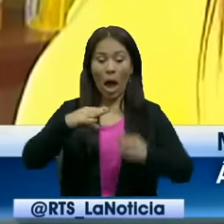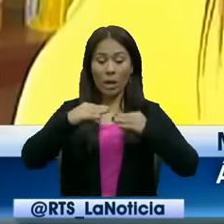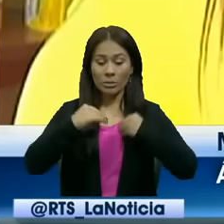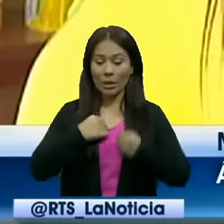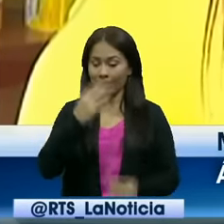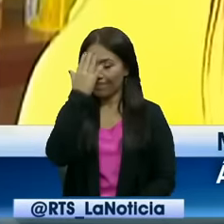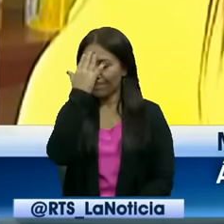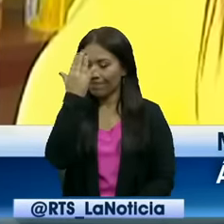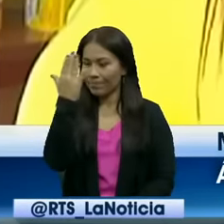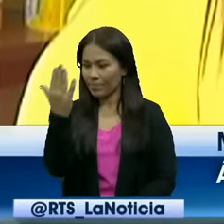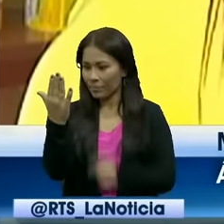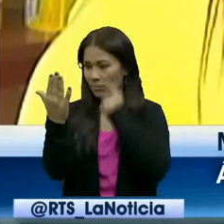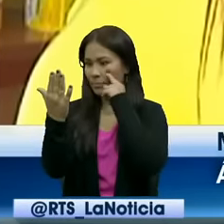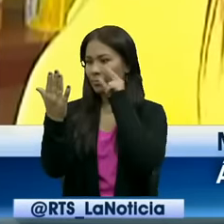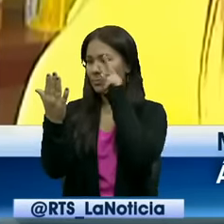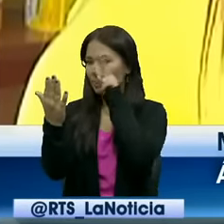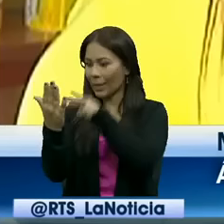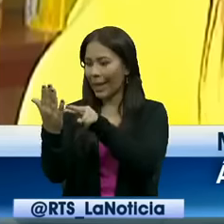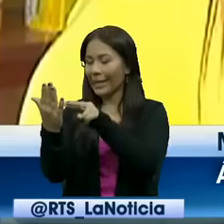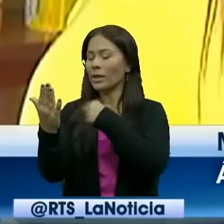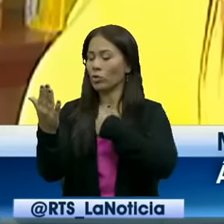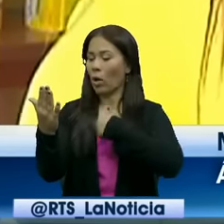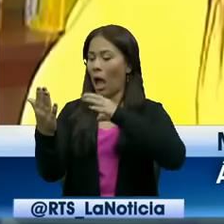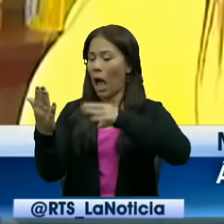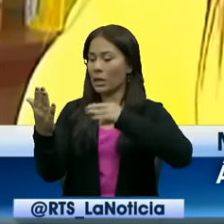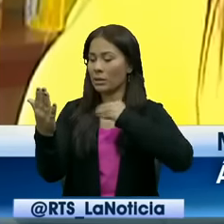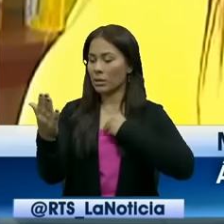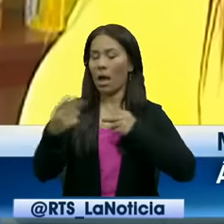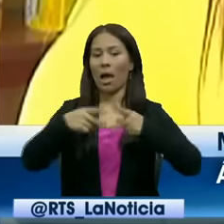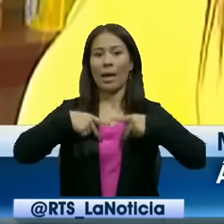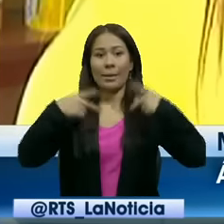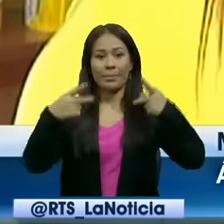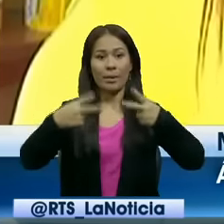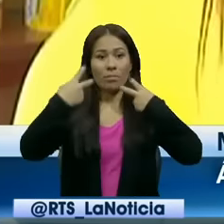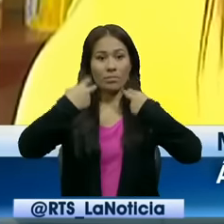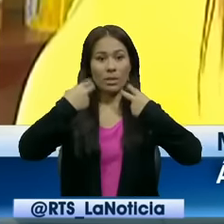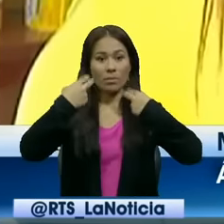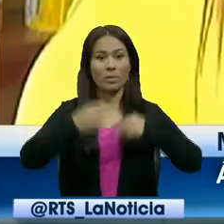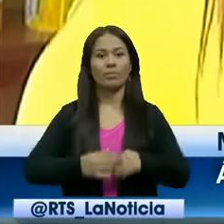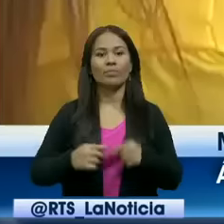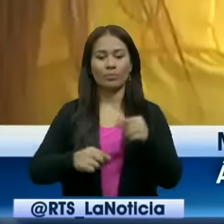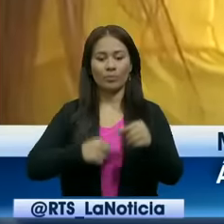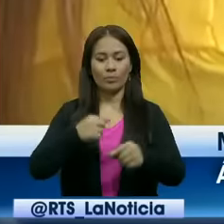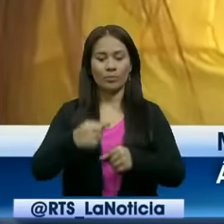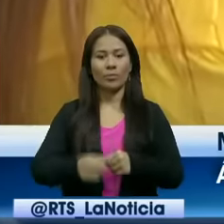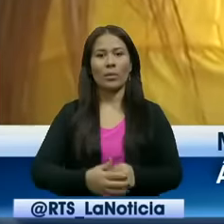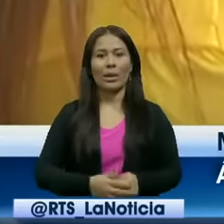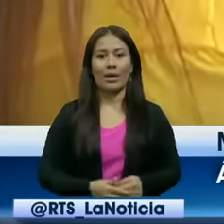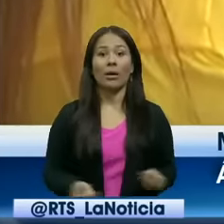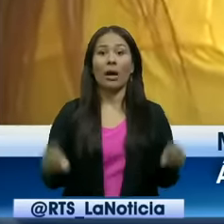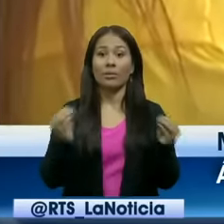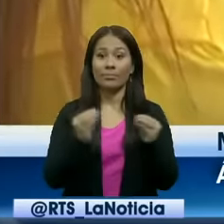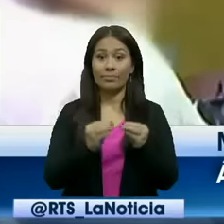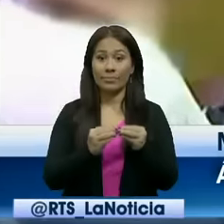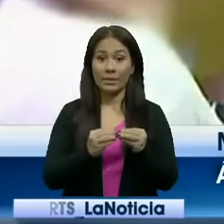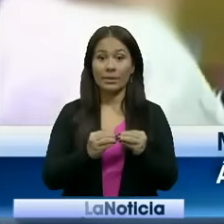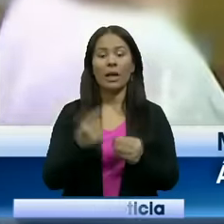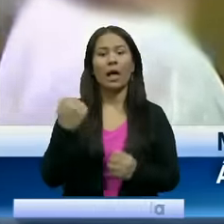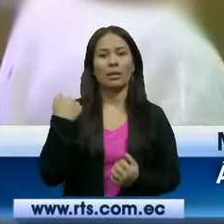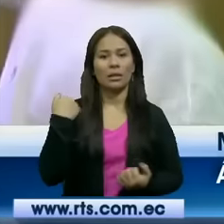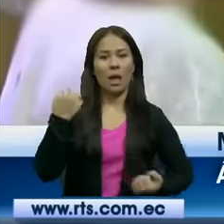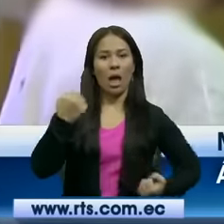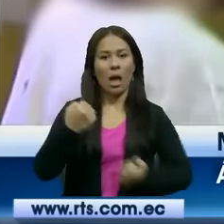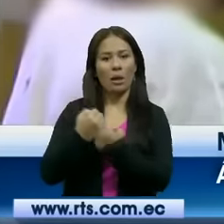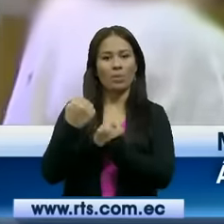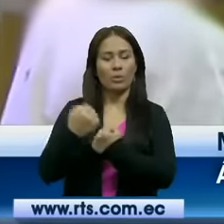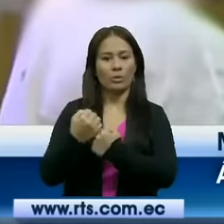condición en función de lo que soy ahora y aprender a vivir en esa condición, va a ayudar mucho. A más de ello, recibirá apoyo